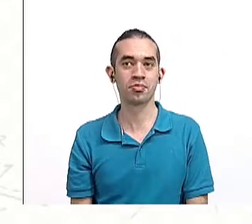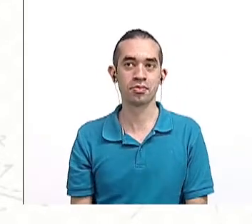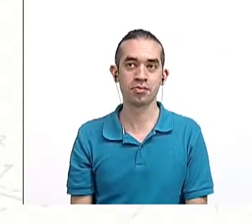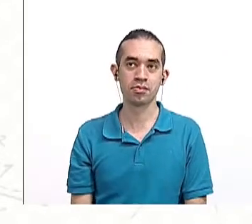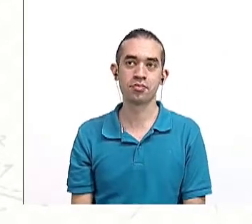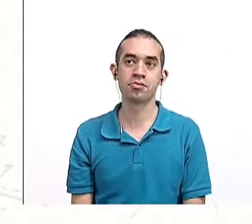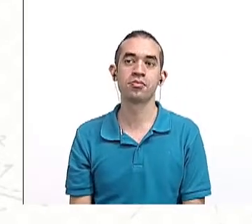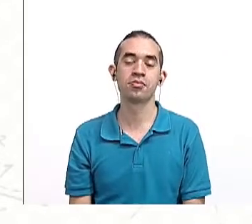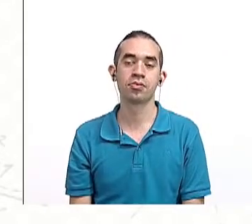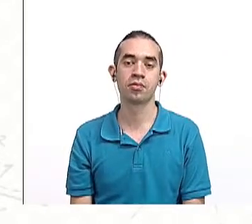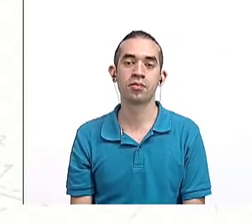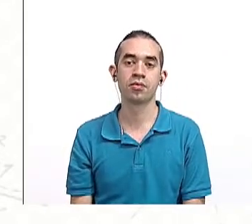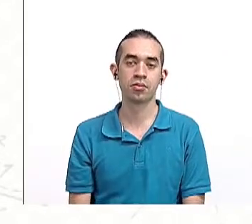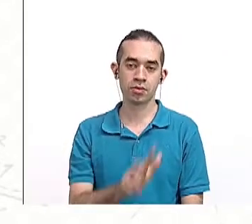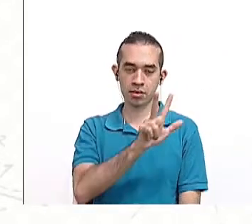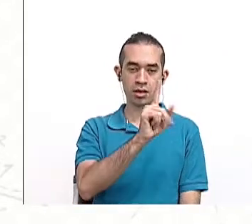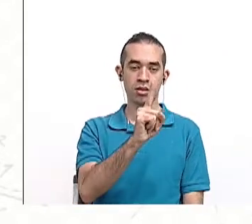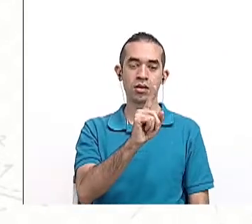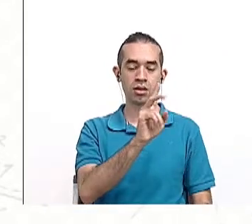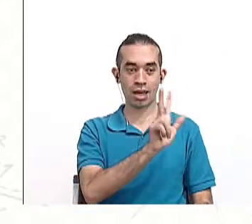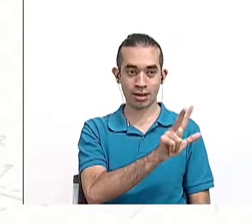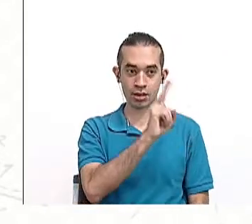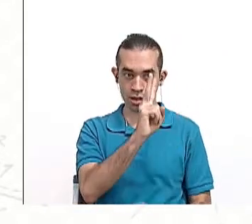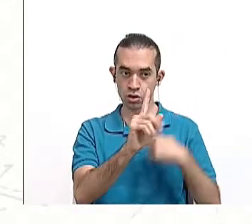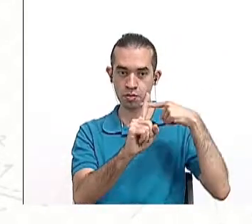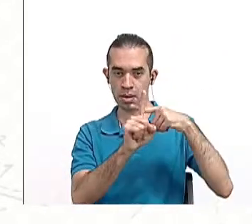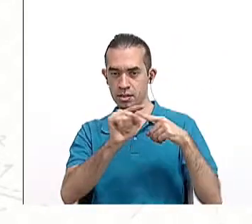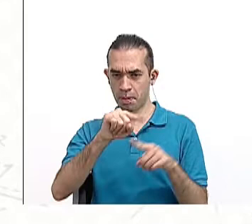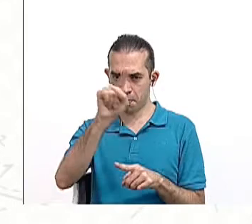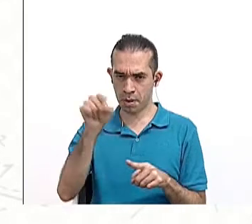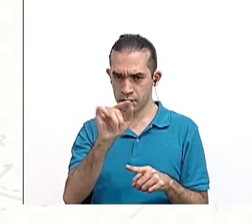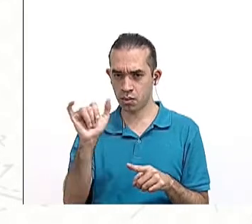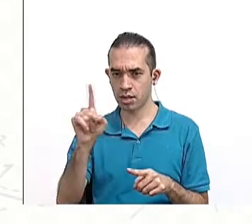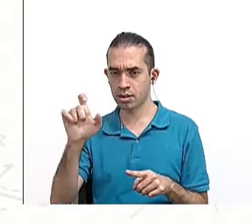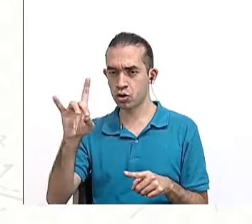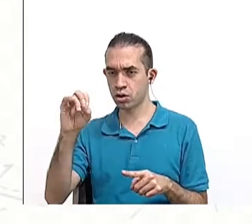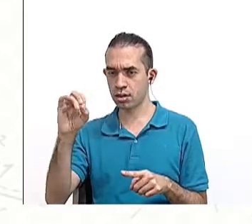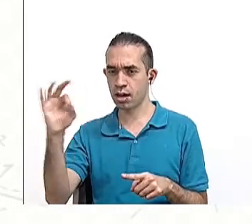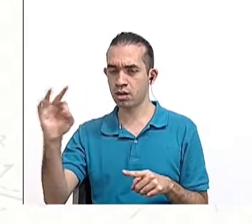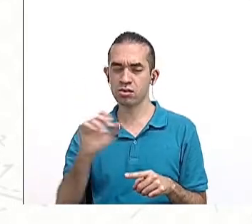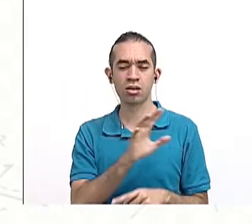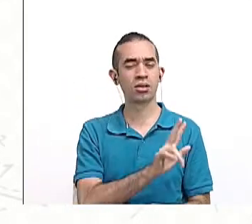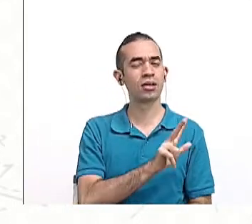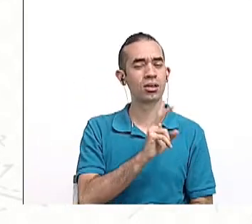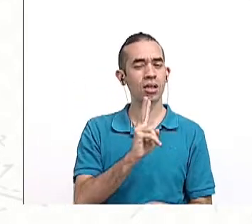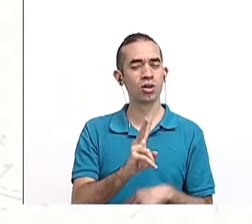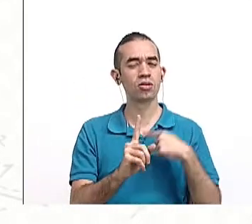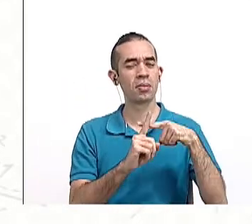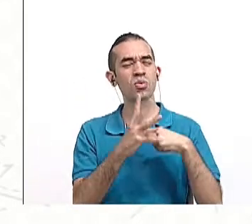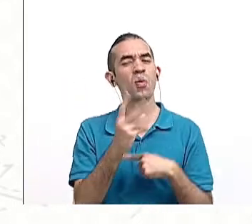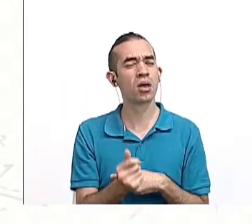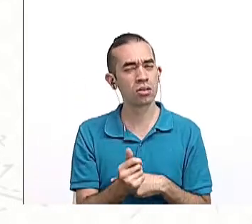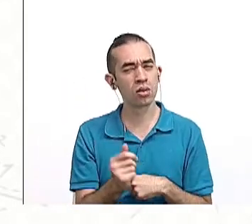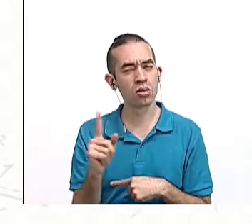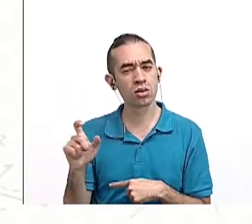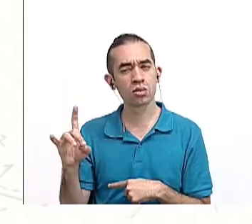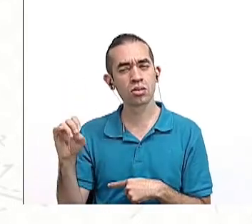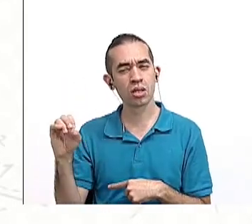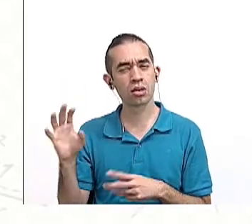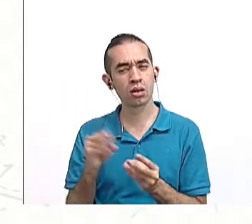entonces 32 más cuánto es 180 perfecto el valor de venta es